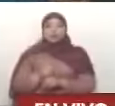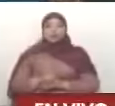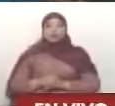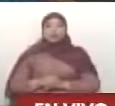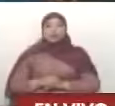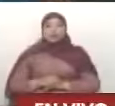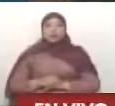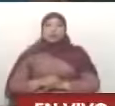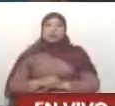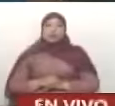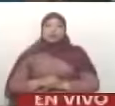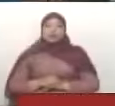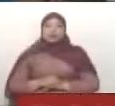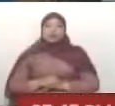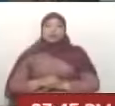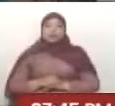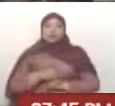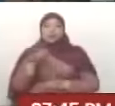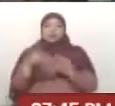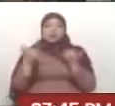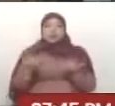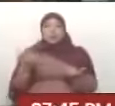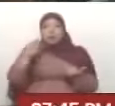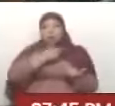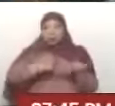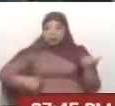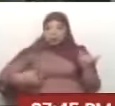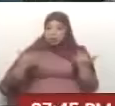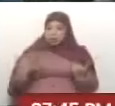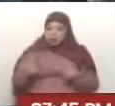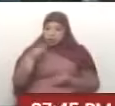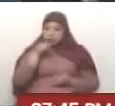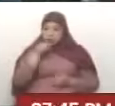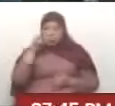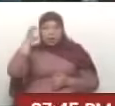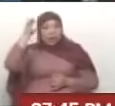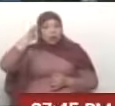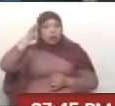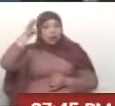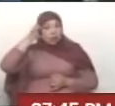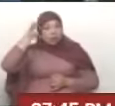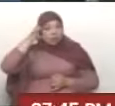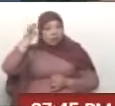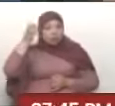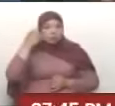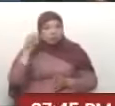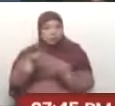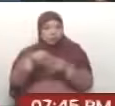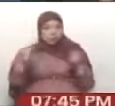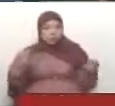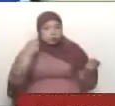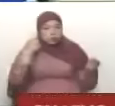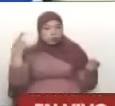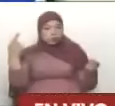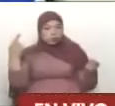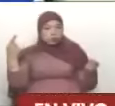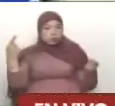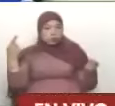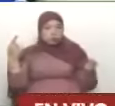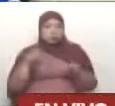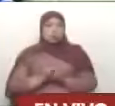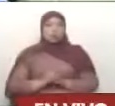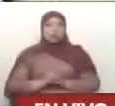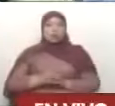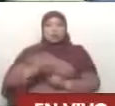aquí tenemos una información, presidente, que se genera de una agencia europea, aquí, Euronews. El